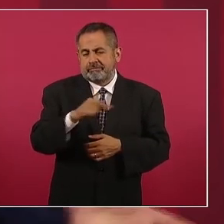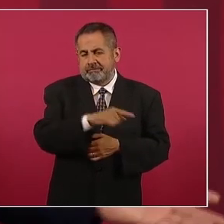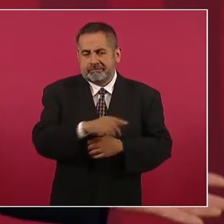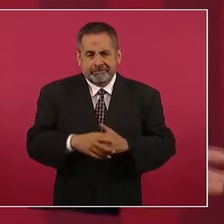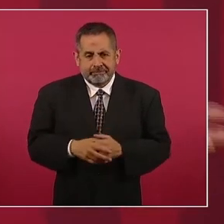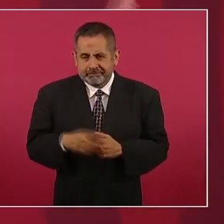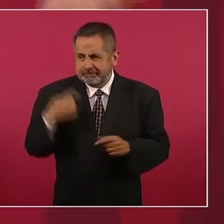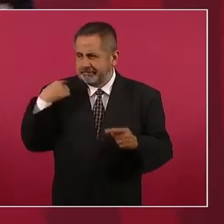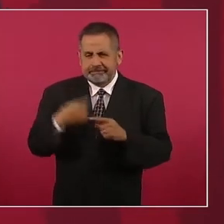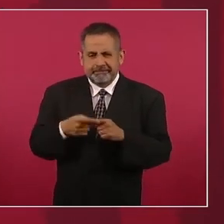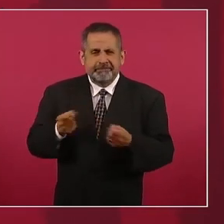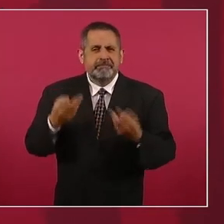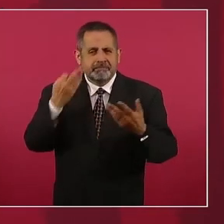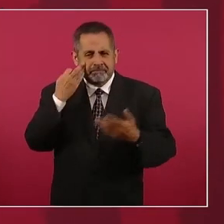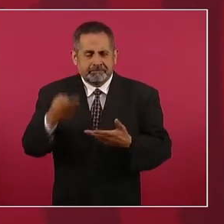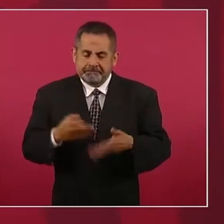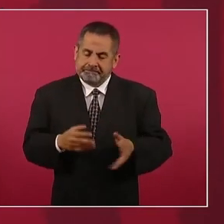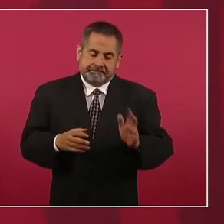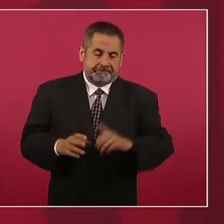en estos últimos tiempos?